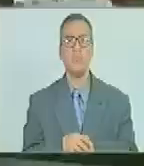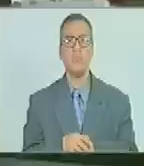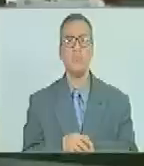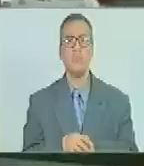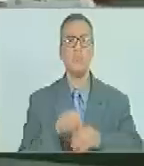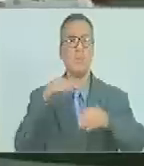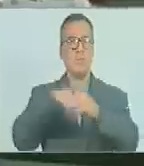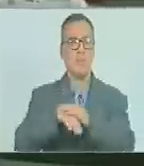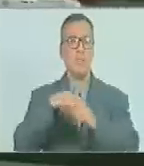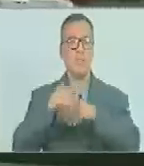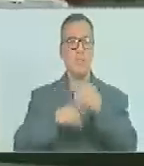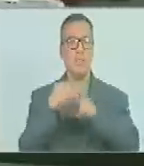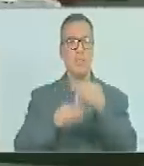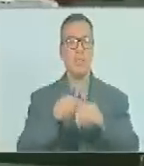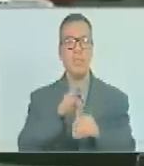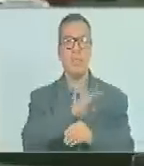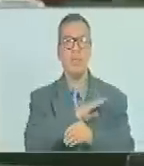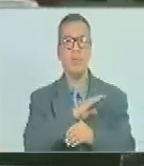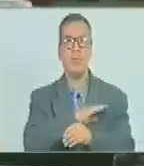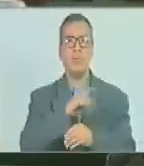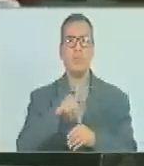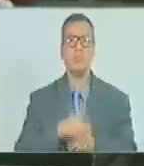madriguera que se había hecho a sí misma.